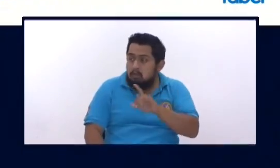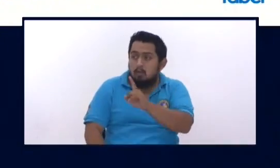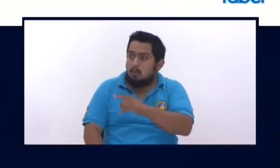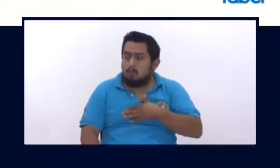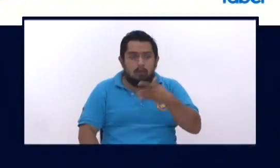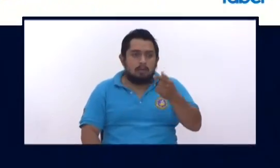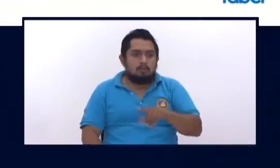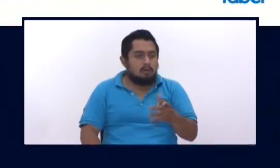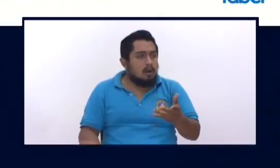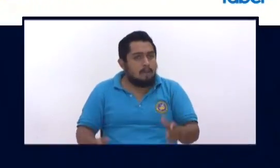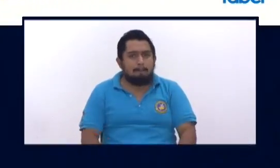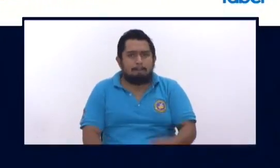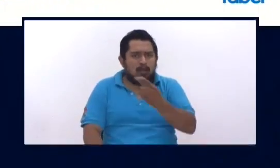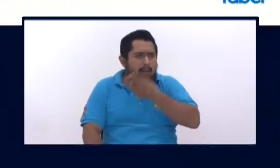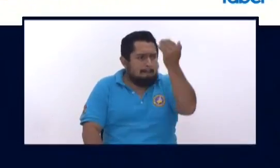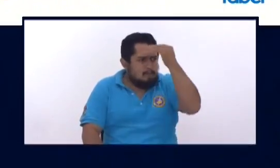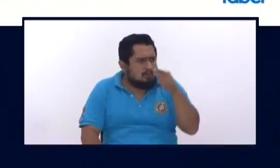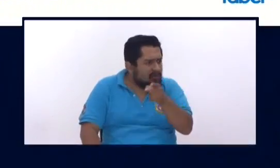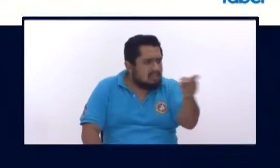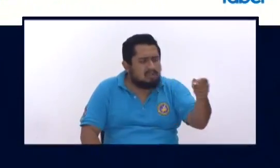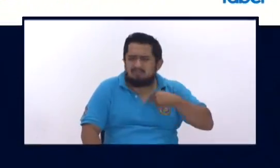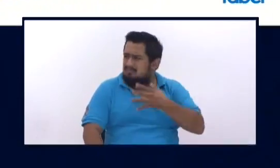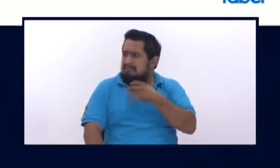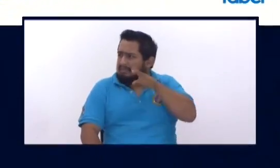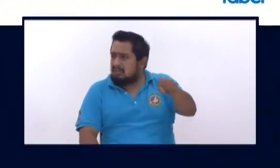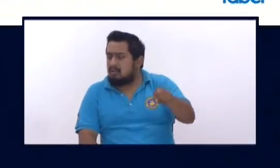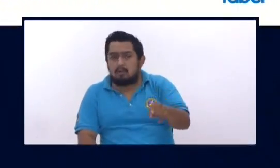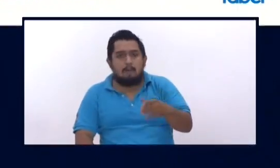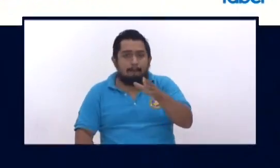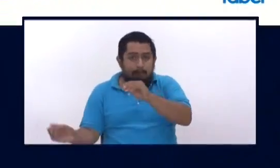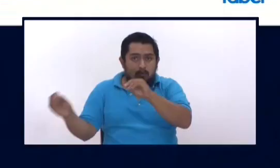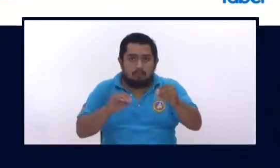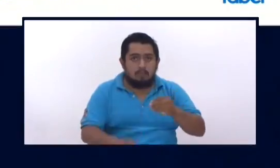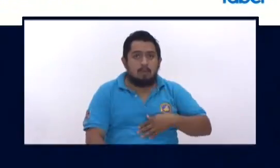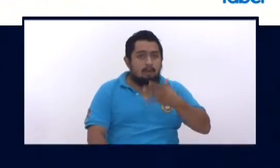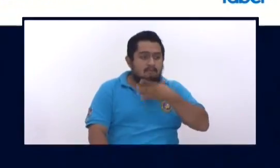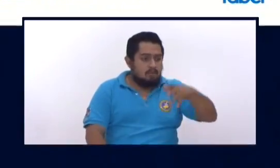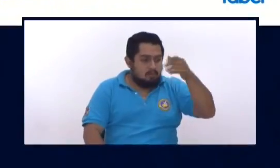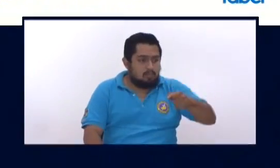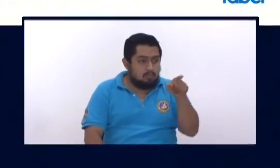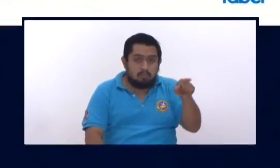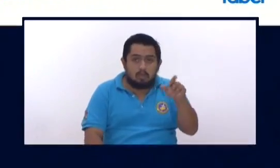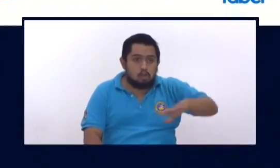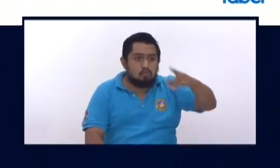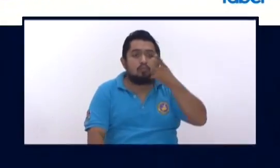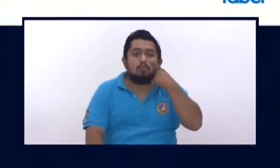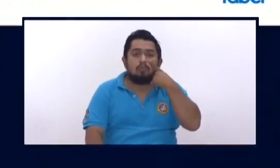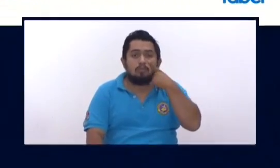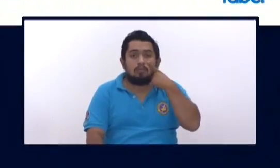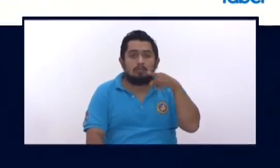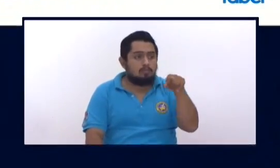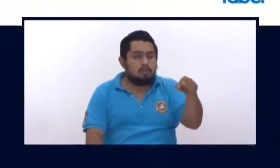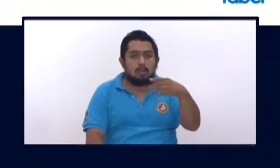caso sí quiero hay mujeres aquí no de este quiero que pasó como dices yo se lo unifique las dos cosas no es esto una mujer de donde de